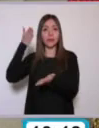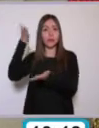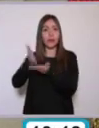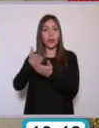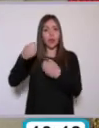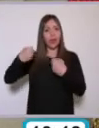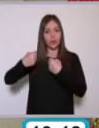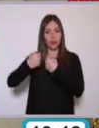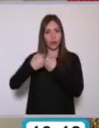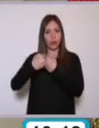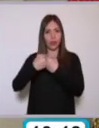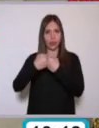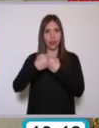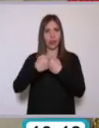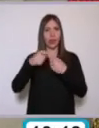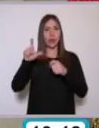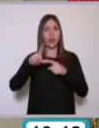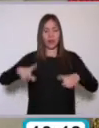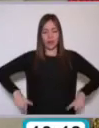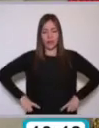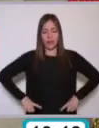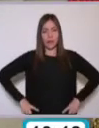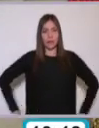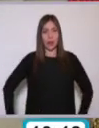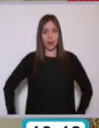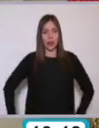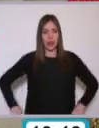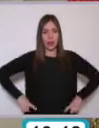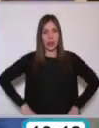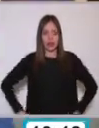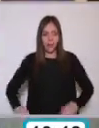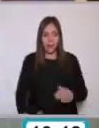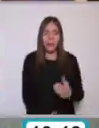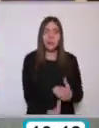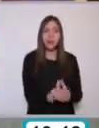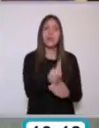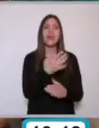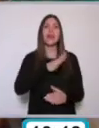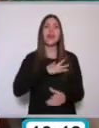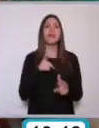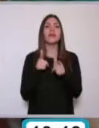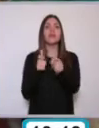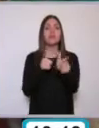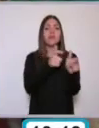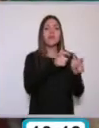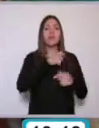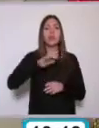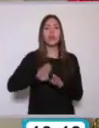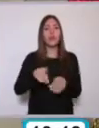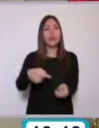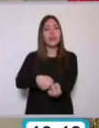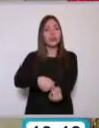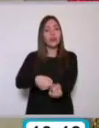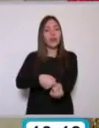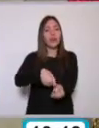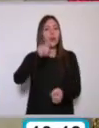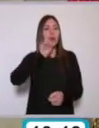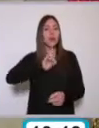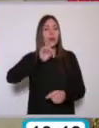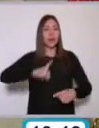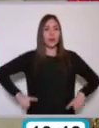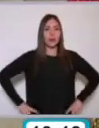las faldas, en los ferrocarriles se transportaban las armas, traficaban las armas. Ahí las traían, para que Claro, las pudiera traían hacerse- escondidas Ajá. abajo Oye, de